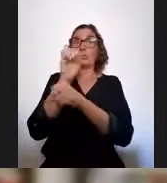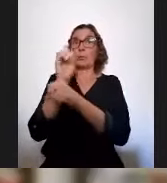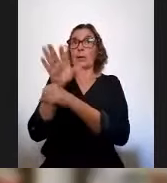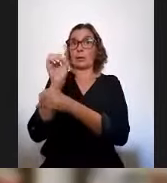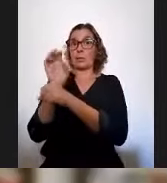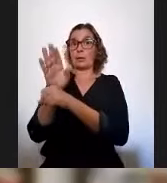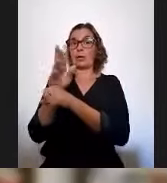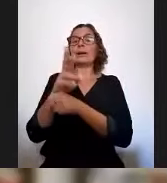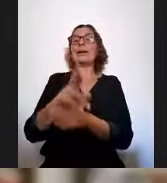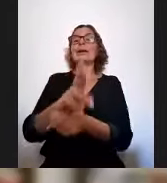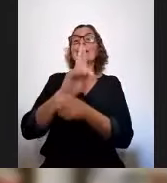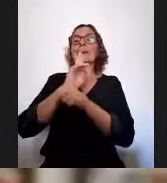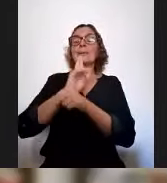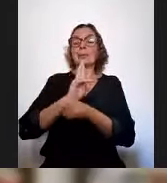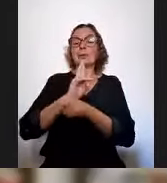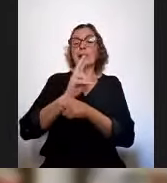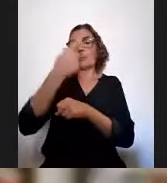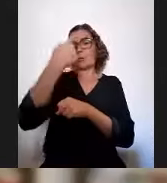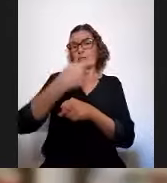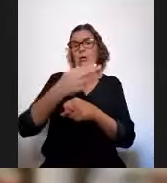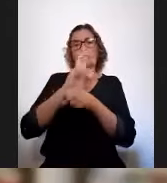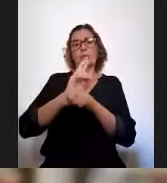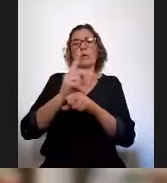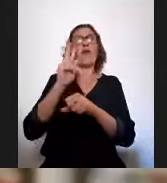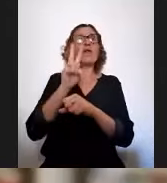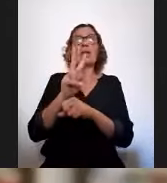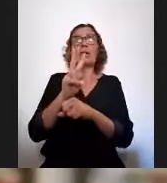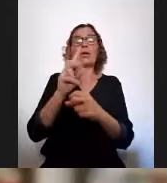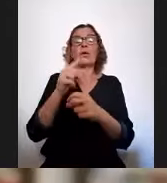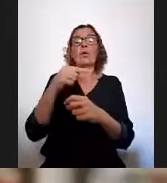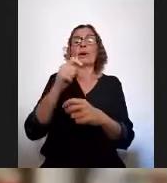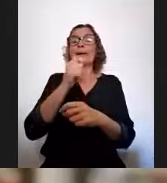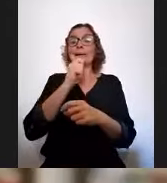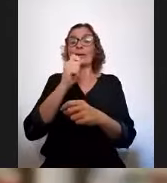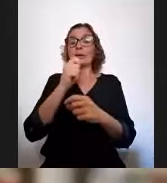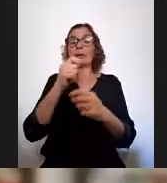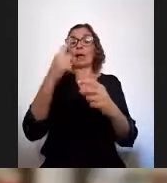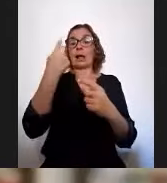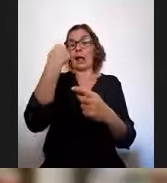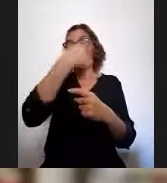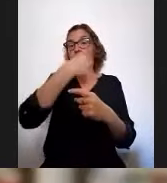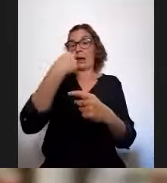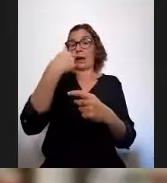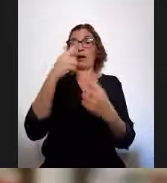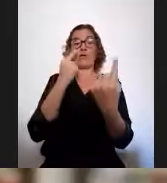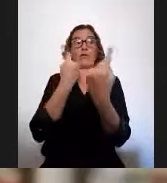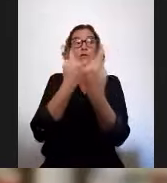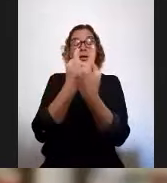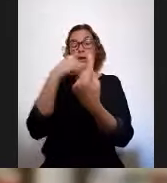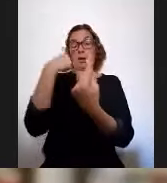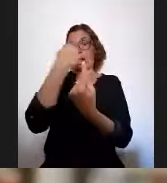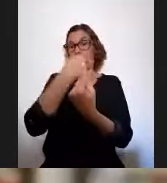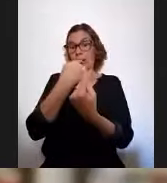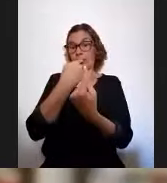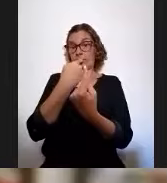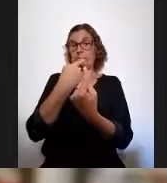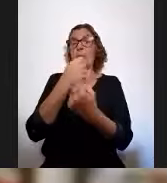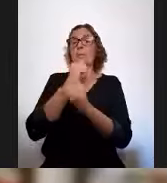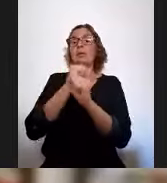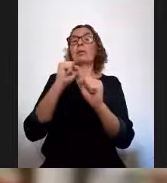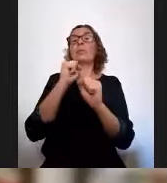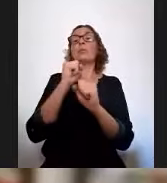no las veo. Una entrevista es cara a cara, puede ser en un